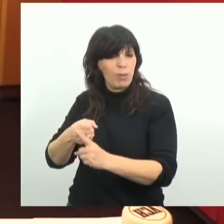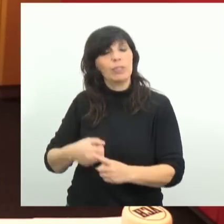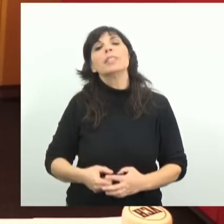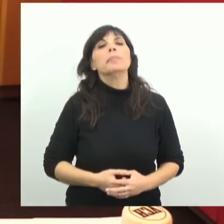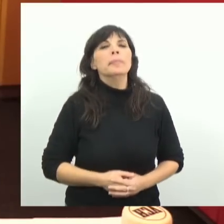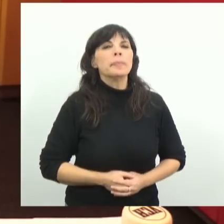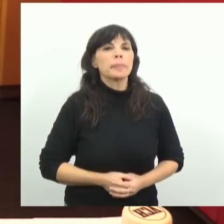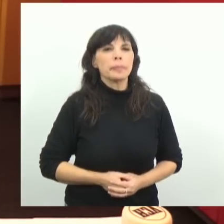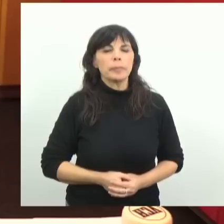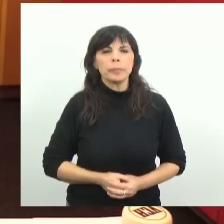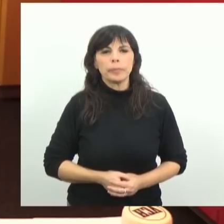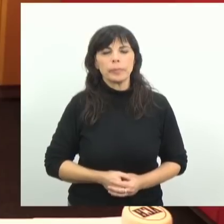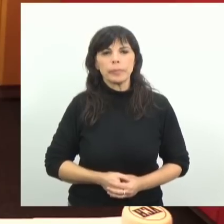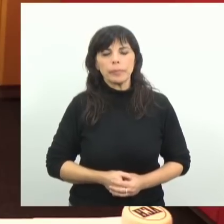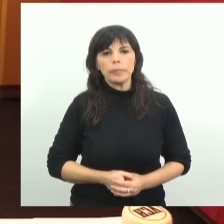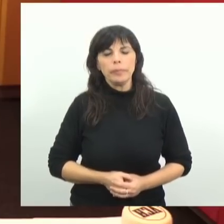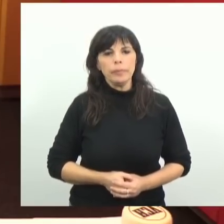yo. ¿Y qué es eso?